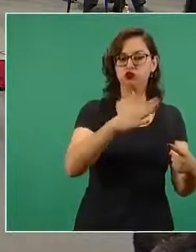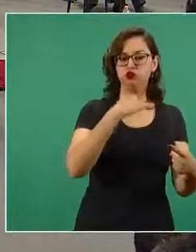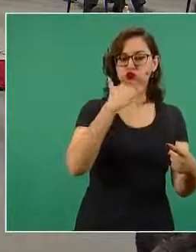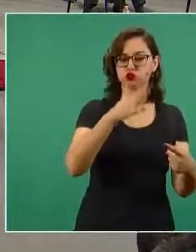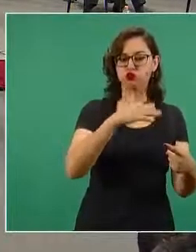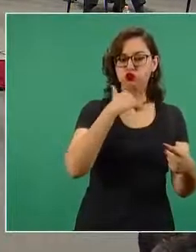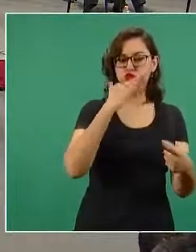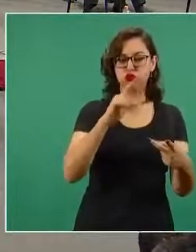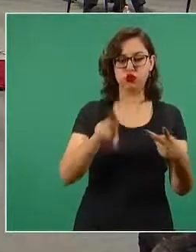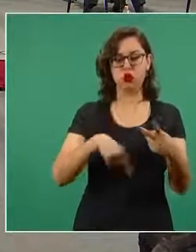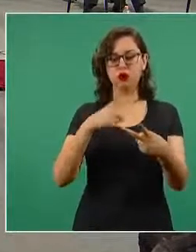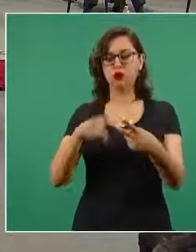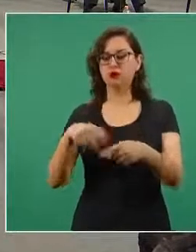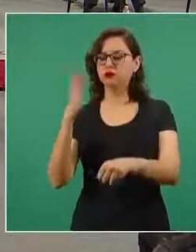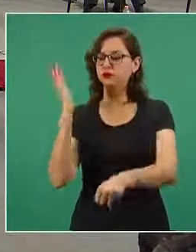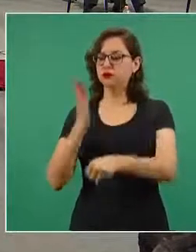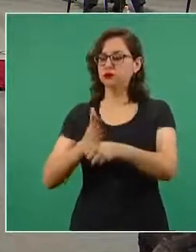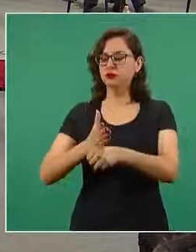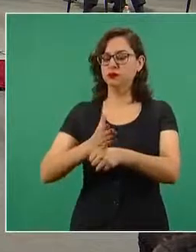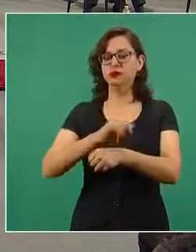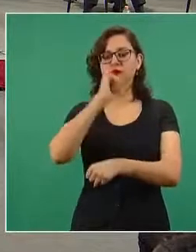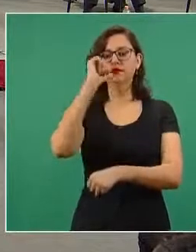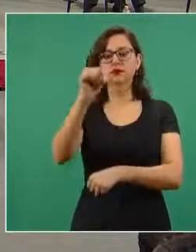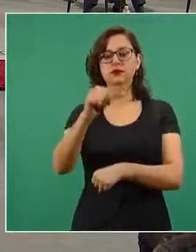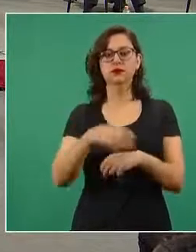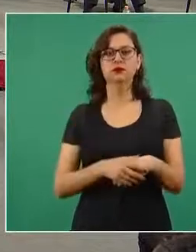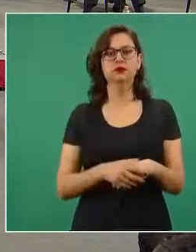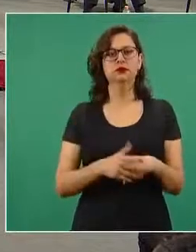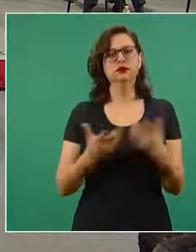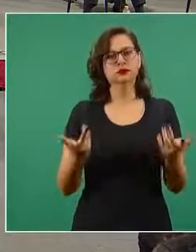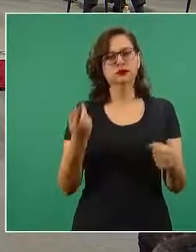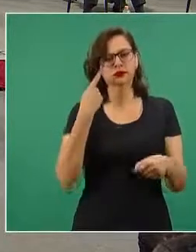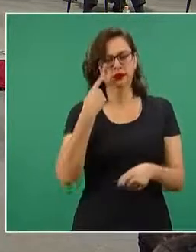Hay países en donde hay corrupción,